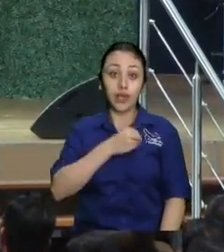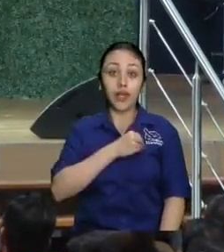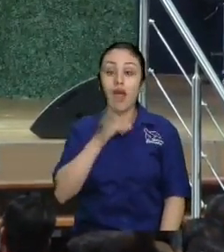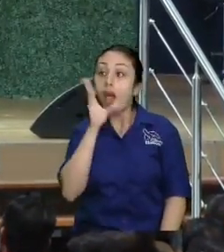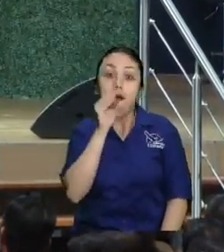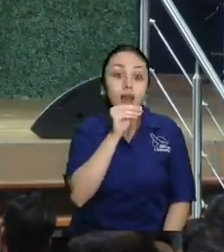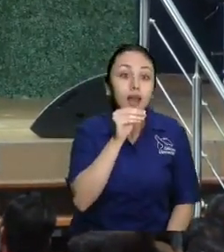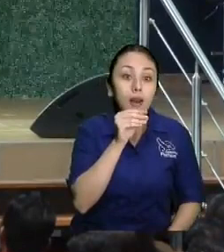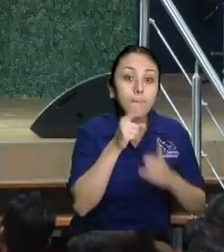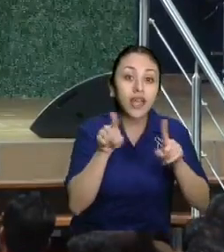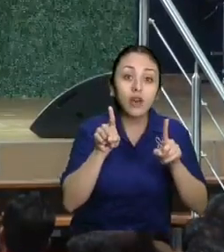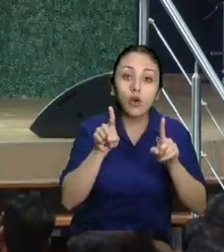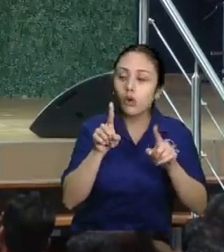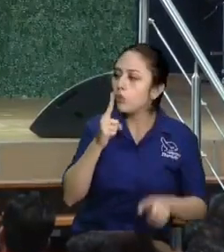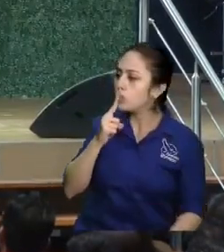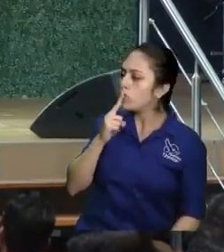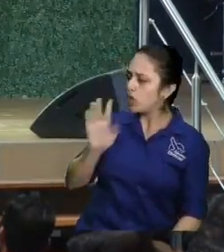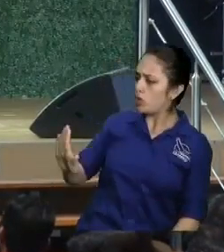adultos hablan.